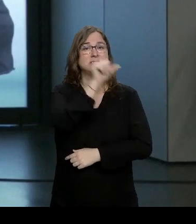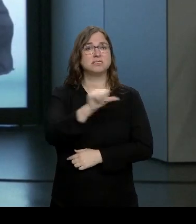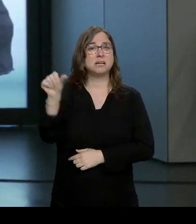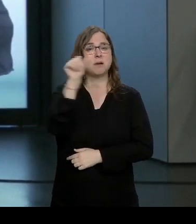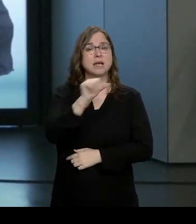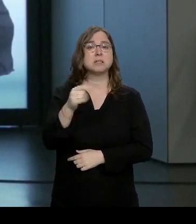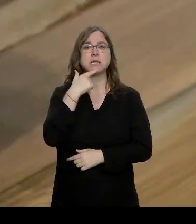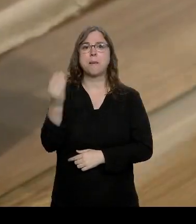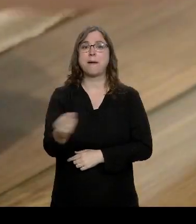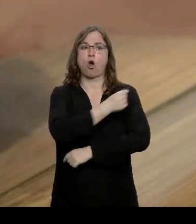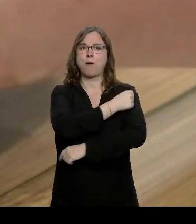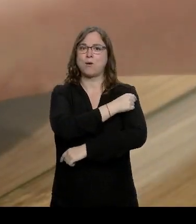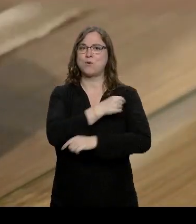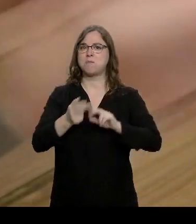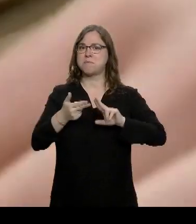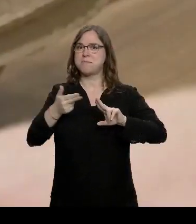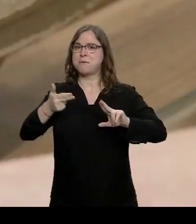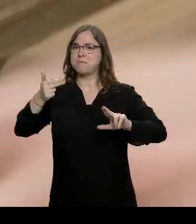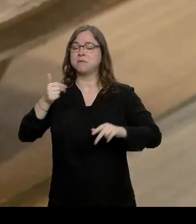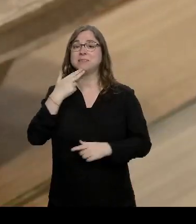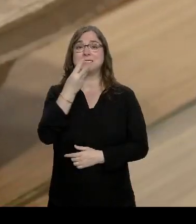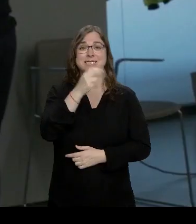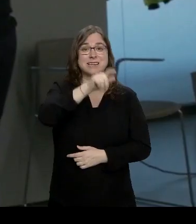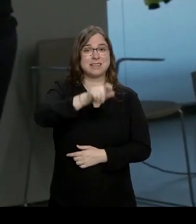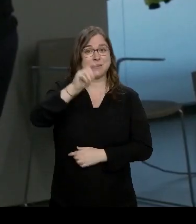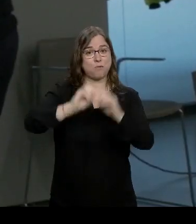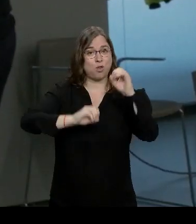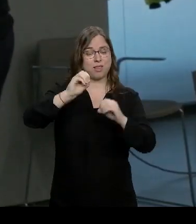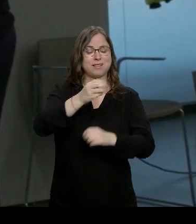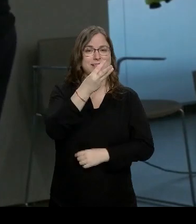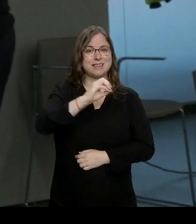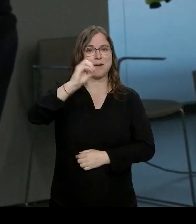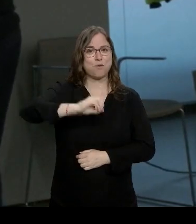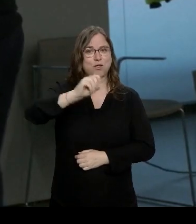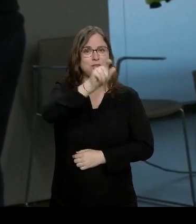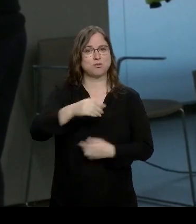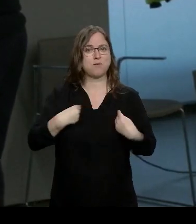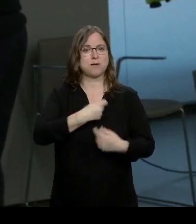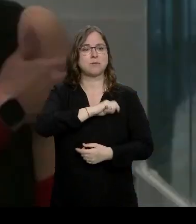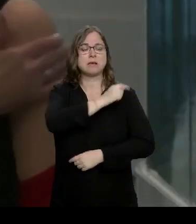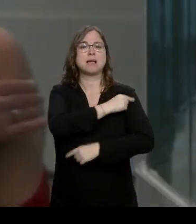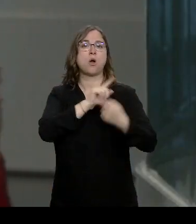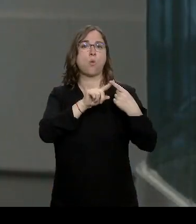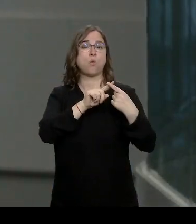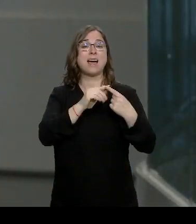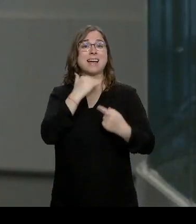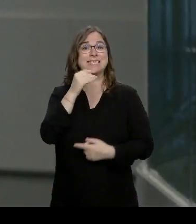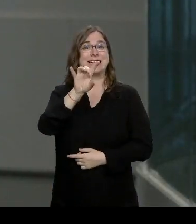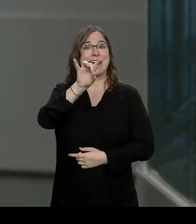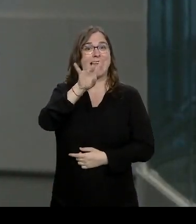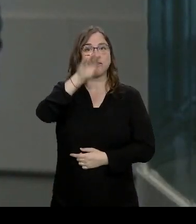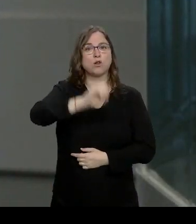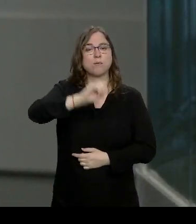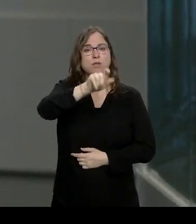la ministra, se mejoran los datos de la anterior. El 30% de la población española ha recibido ya una dosis y casi el 14% las